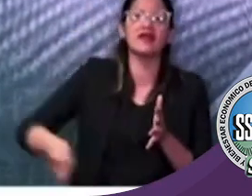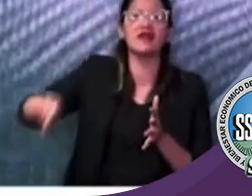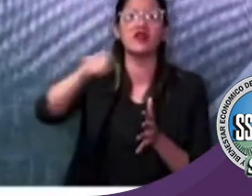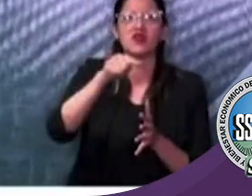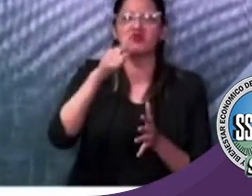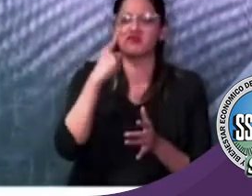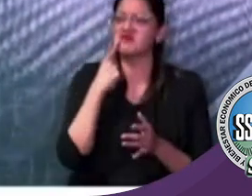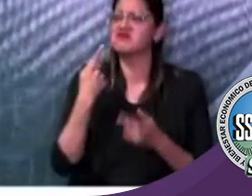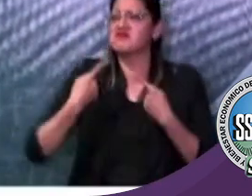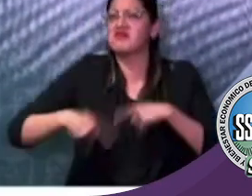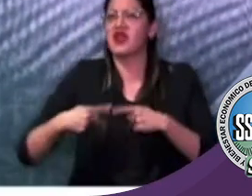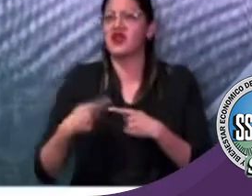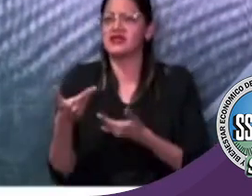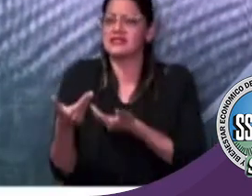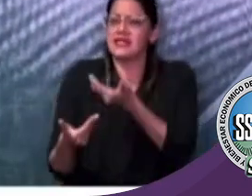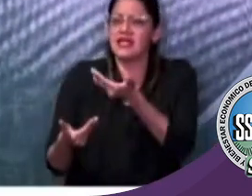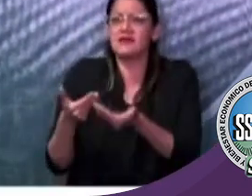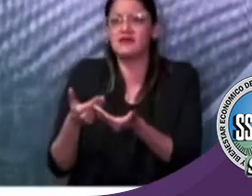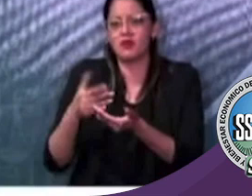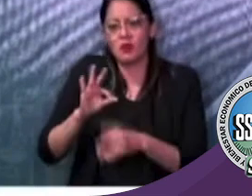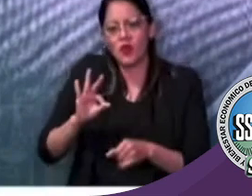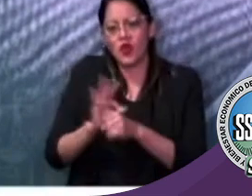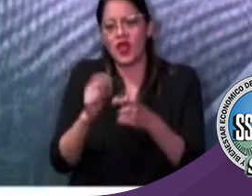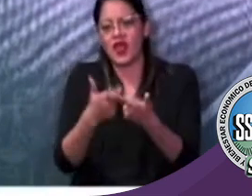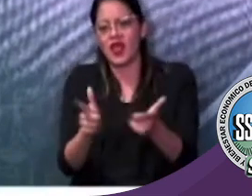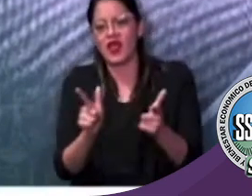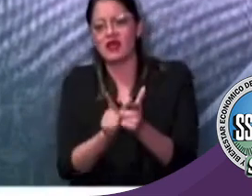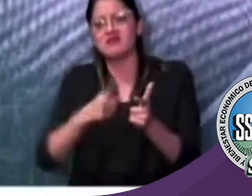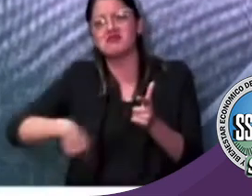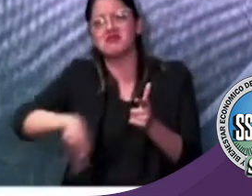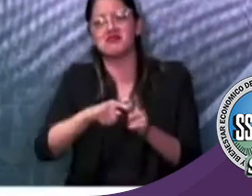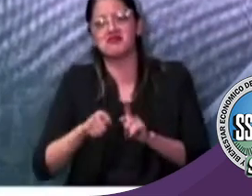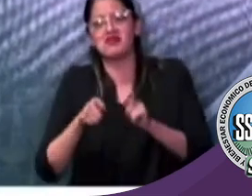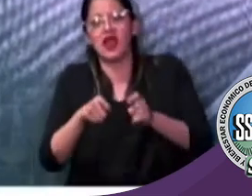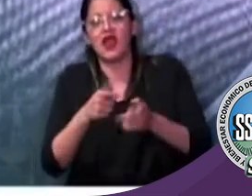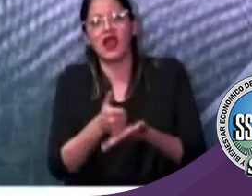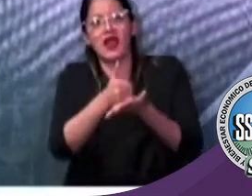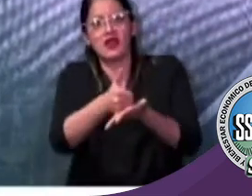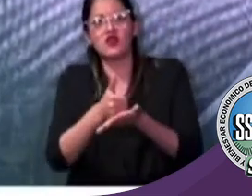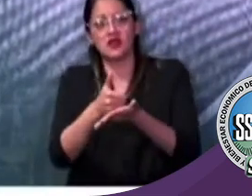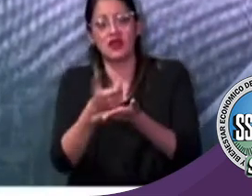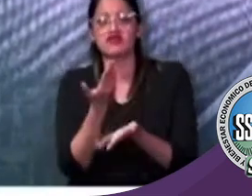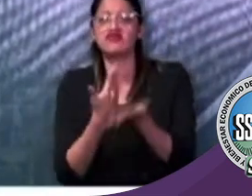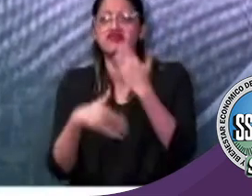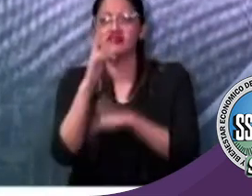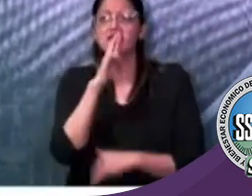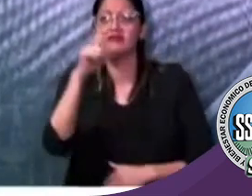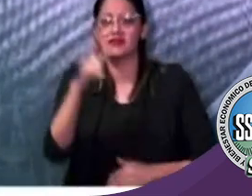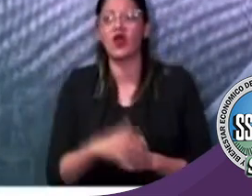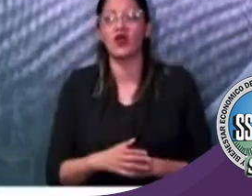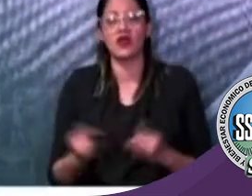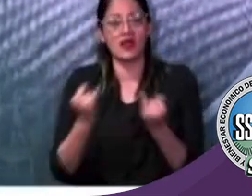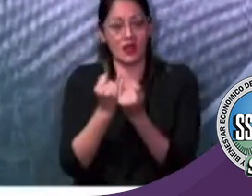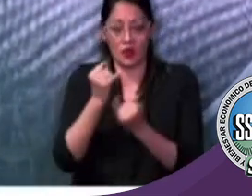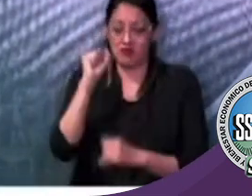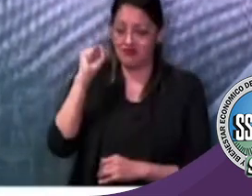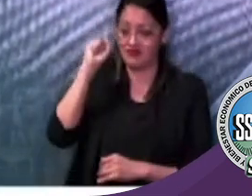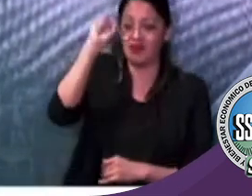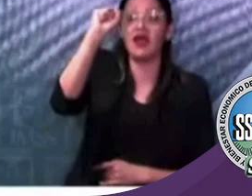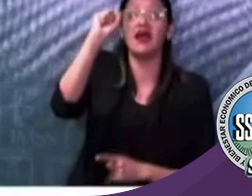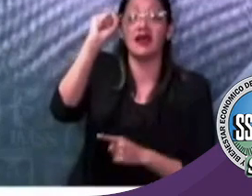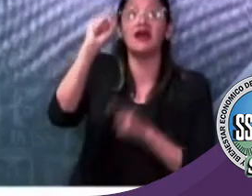un instrumento de servicio en favor de los agremiados da resultados. Nuestro sindicato